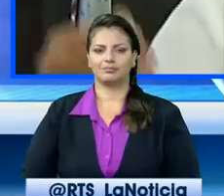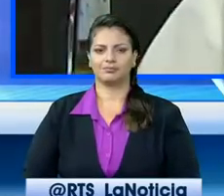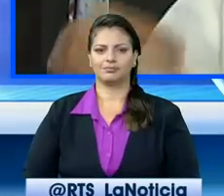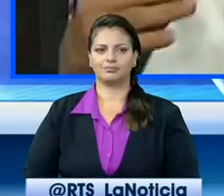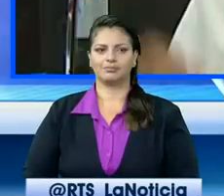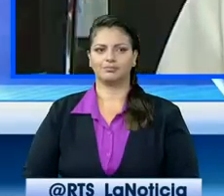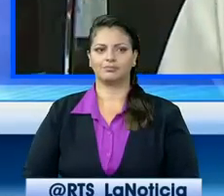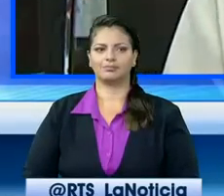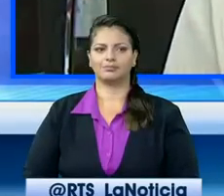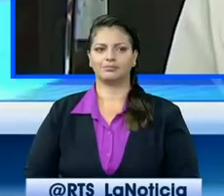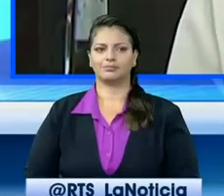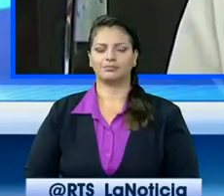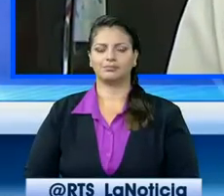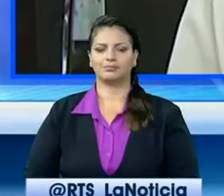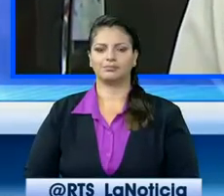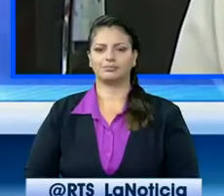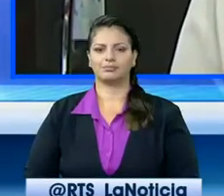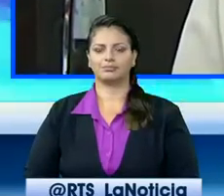Entonces,